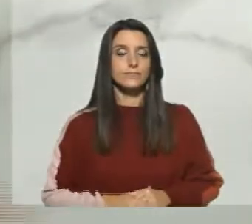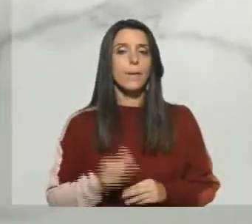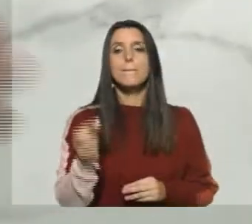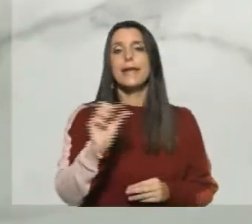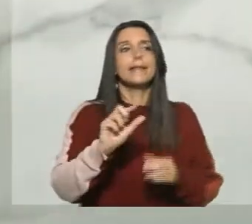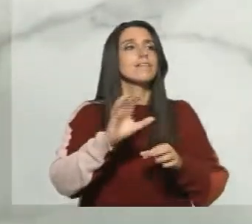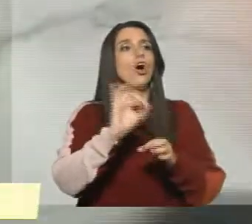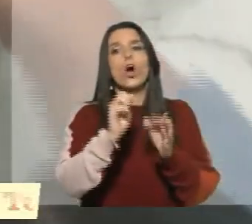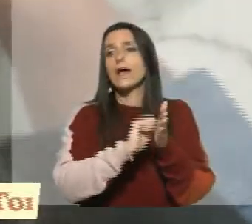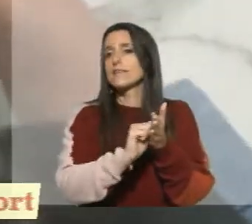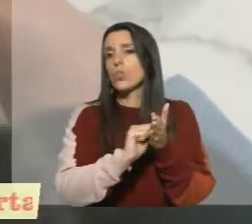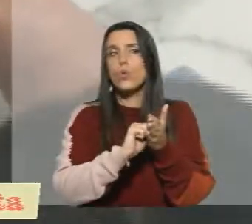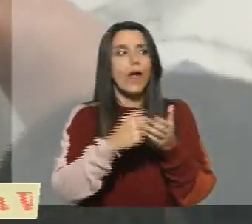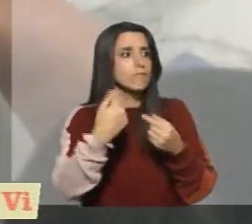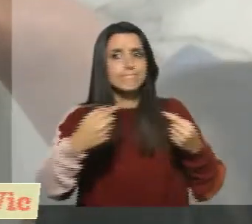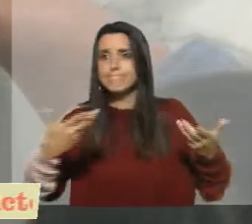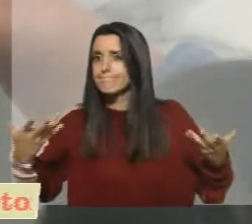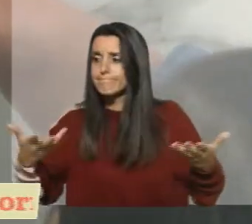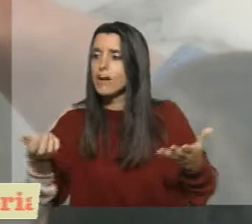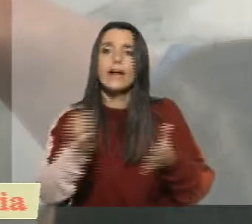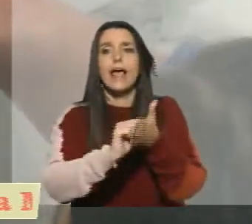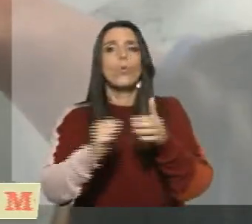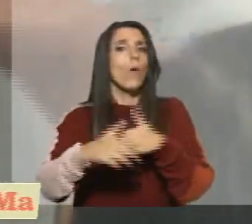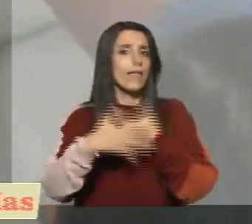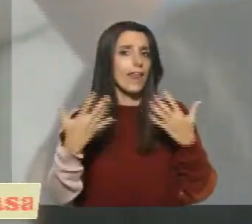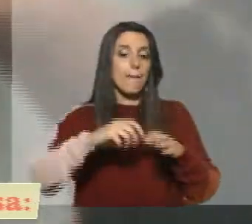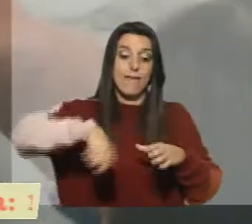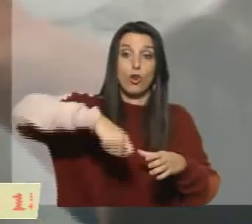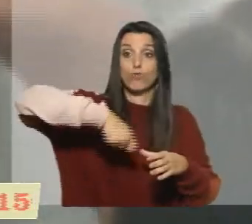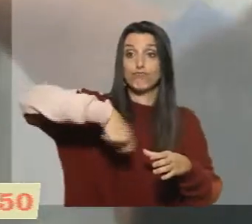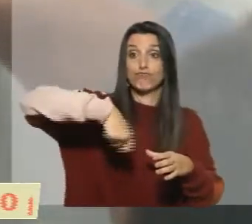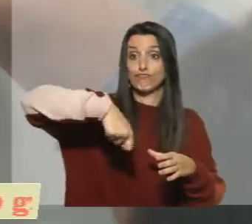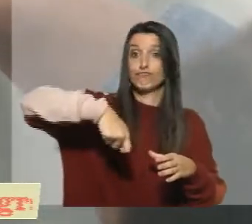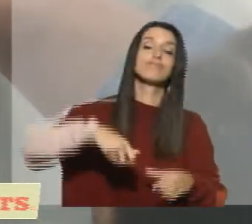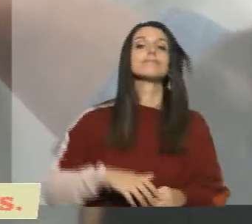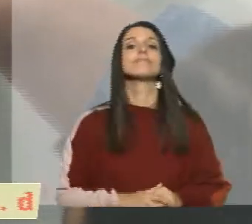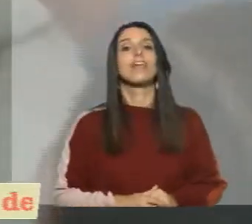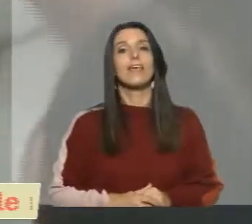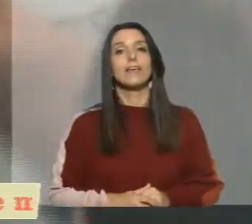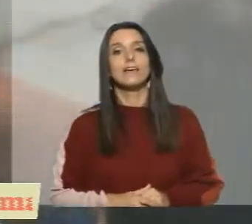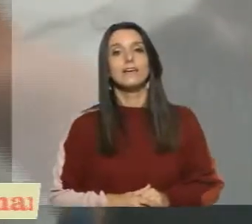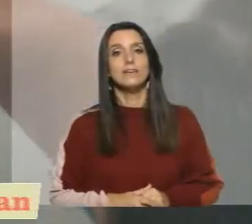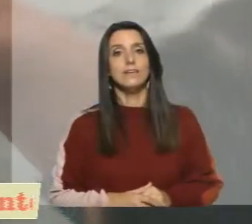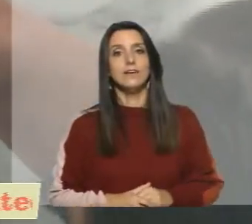Vainilla, ralladura, lo que vos tengas. Lo vas a ir mezclando bien. Ahí.